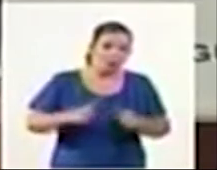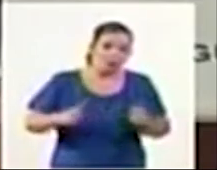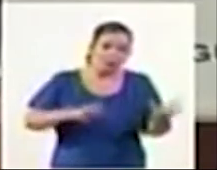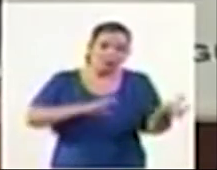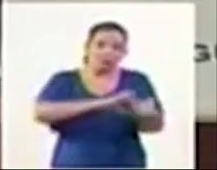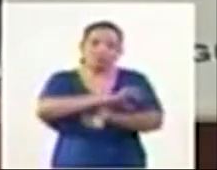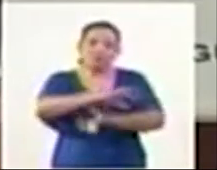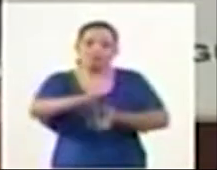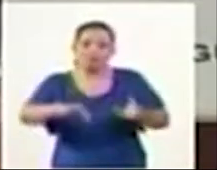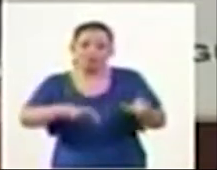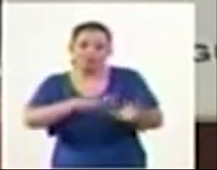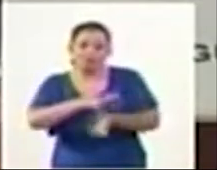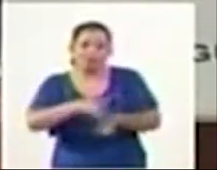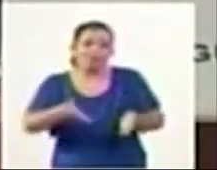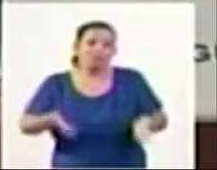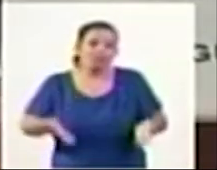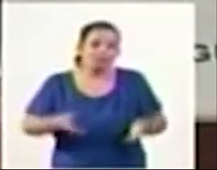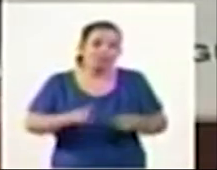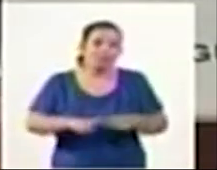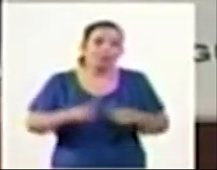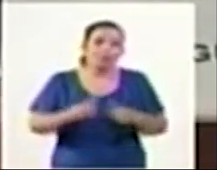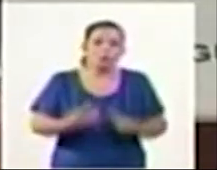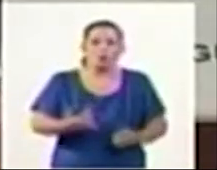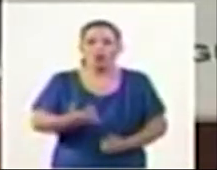desarticulando, destruyendo toda la zona del Magreb.